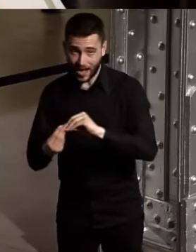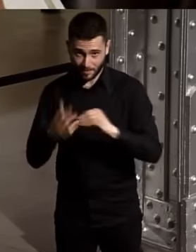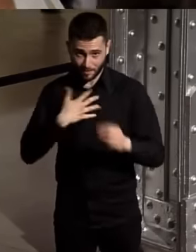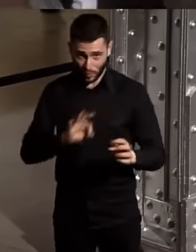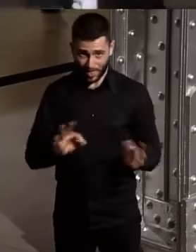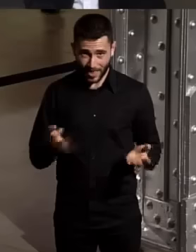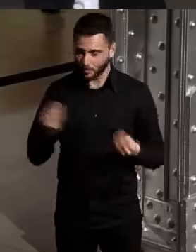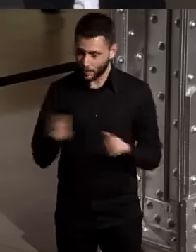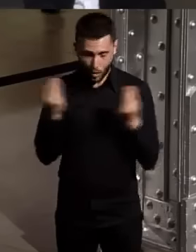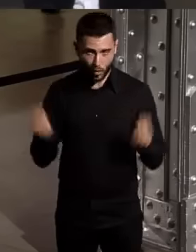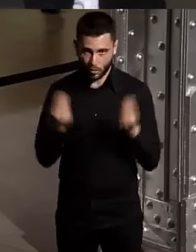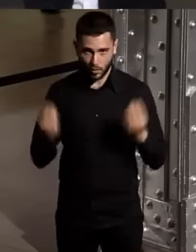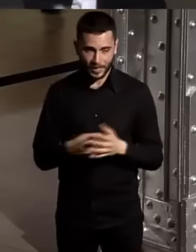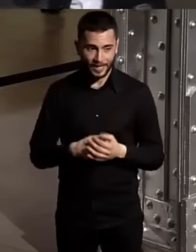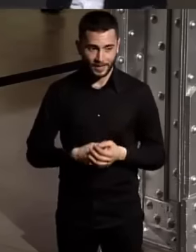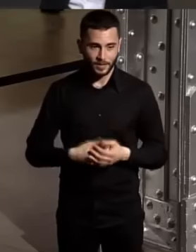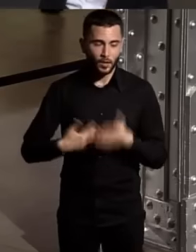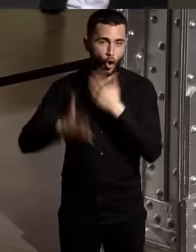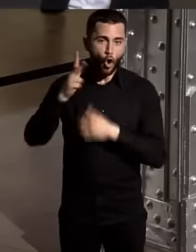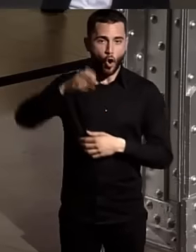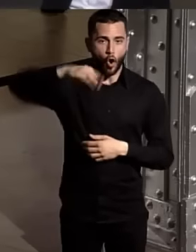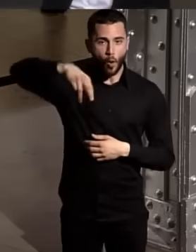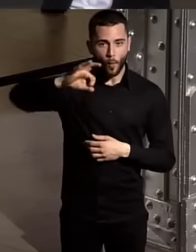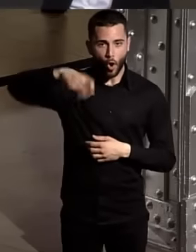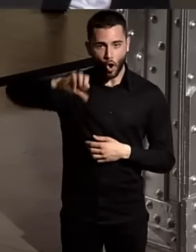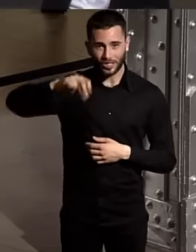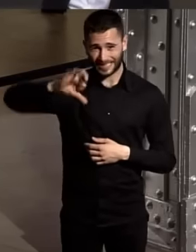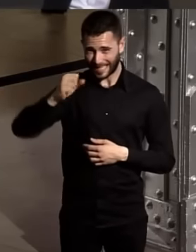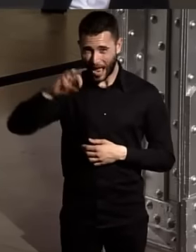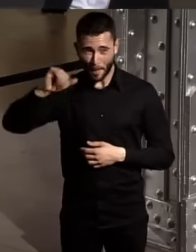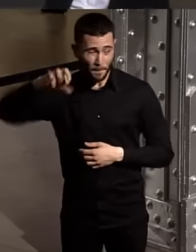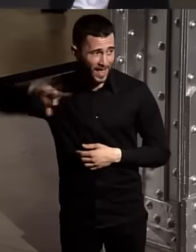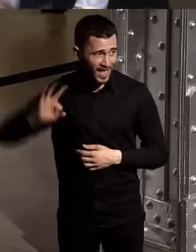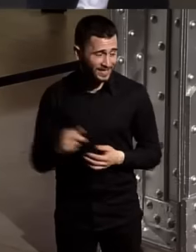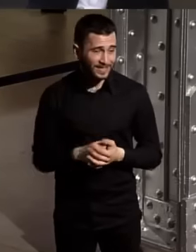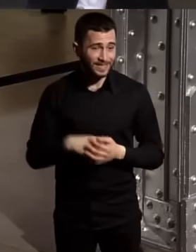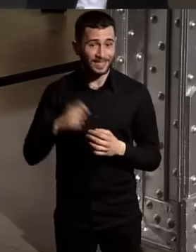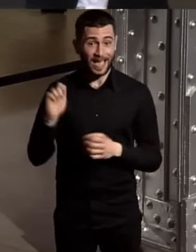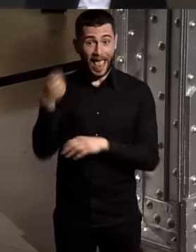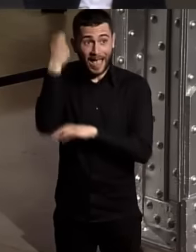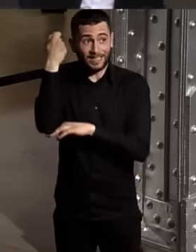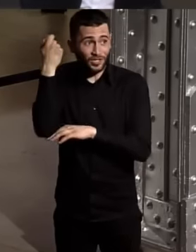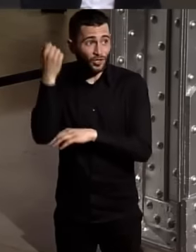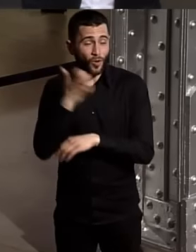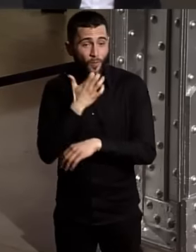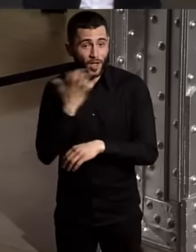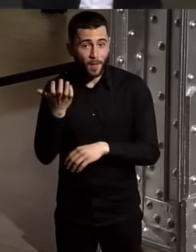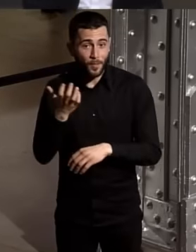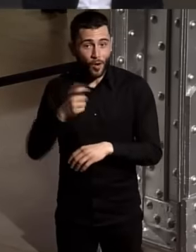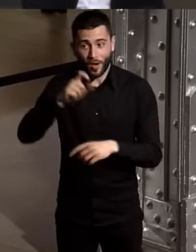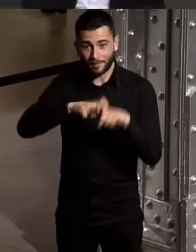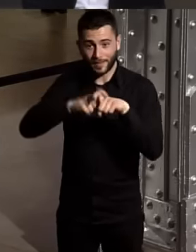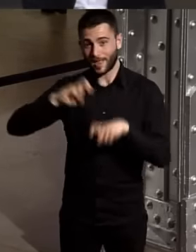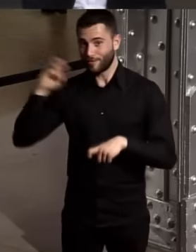que hizo que que el Sapiens Entonces al arqueólogo del futuro o fera exito sobre sobre otras especies más o